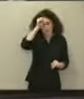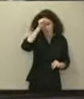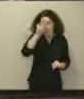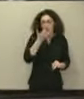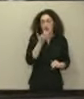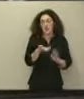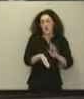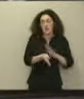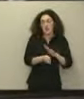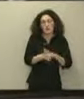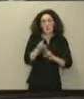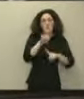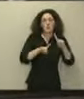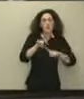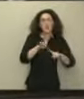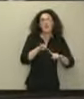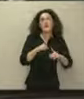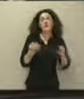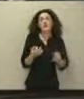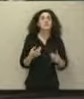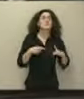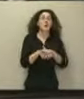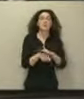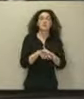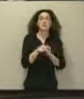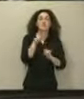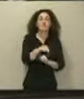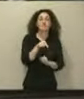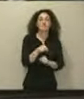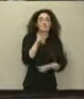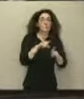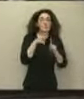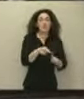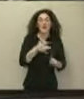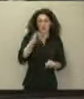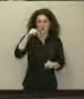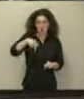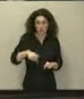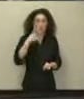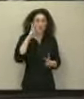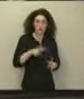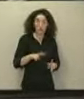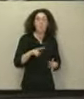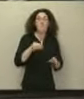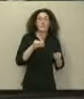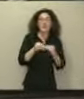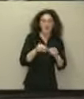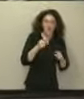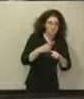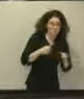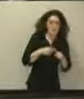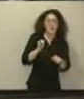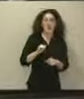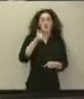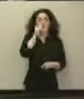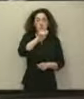estando el problema sigue siendo en la gestión y además usted hoy ha reconocido que dispone de medios materiales de medios humanos